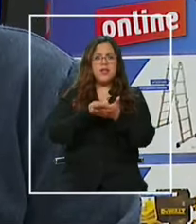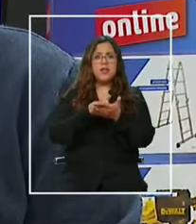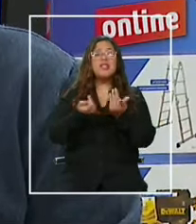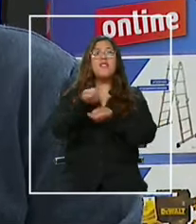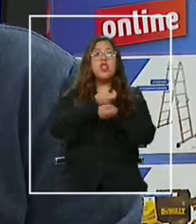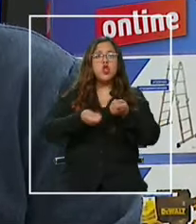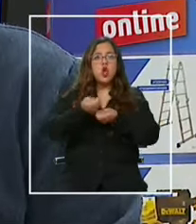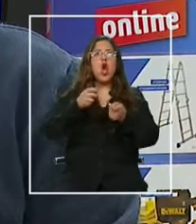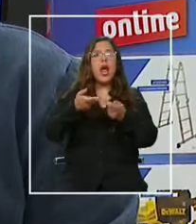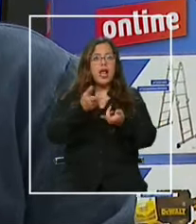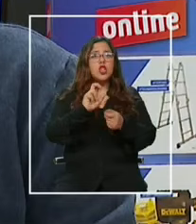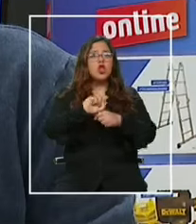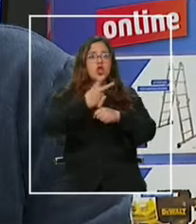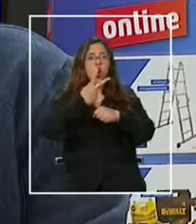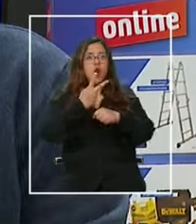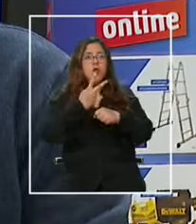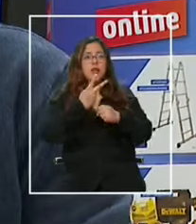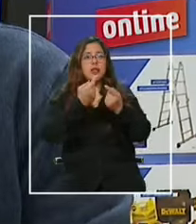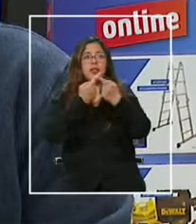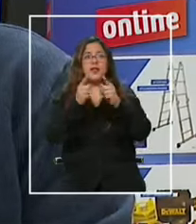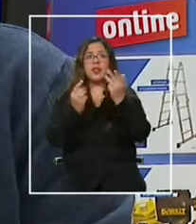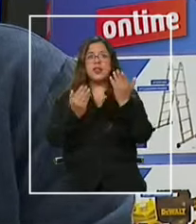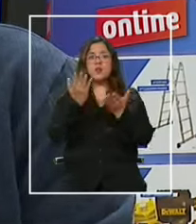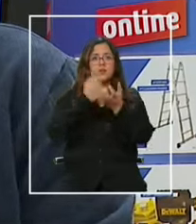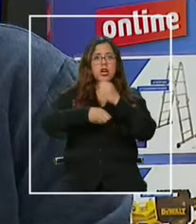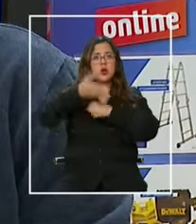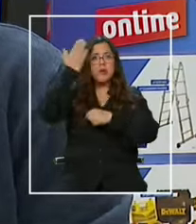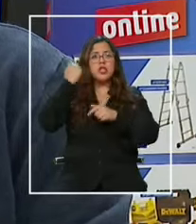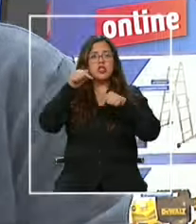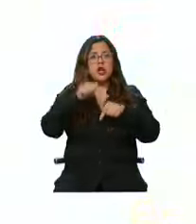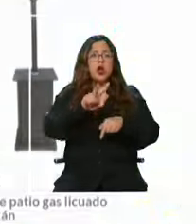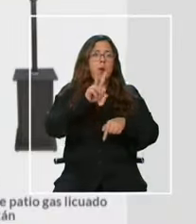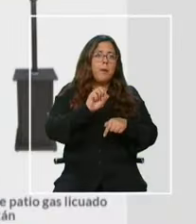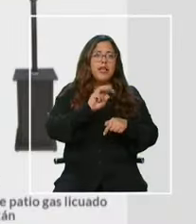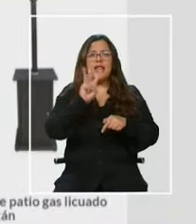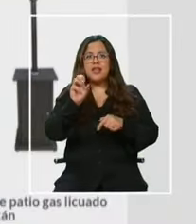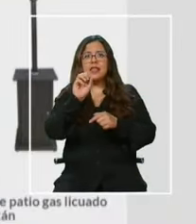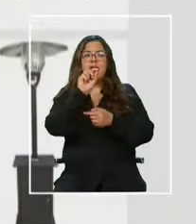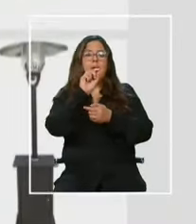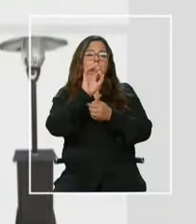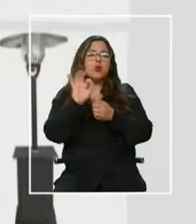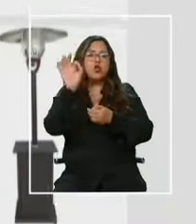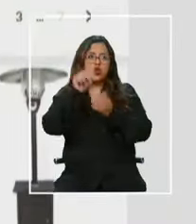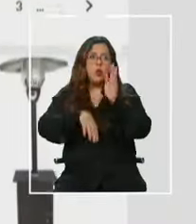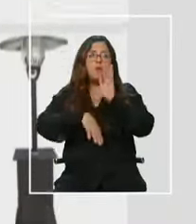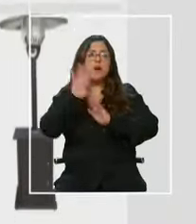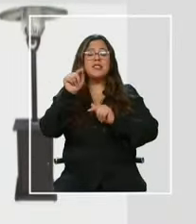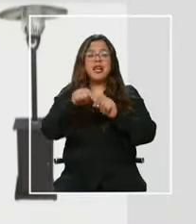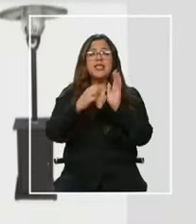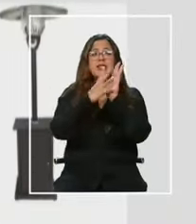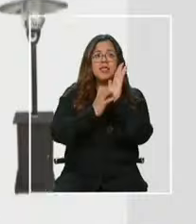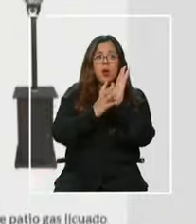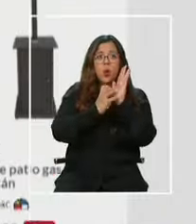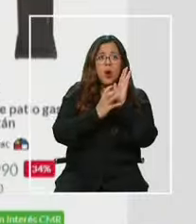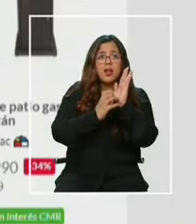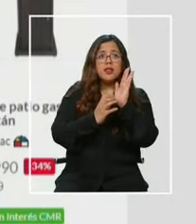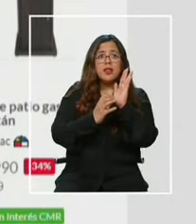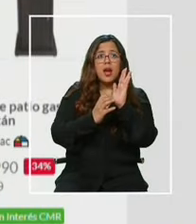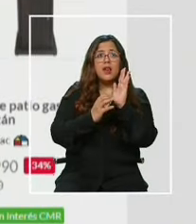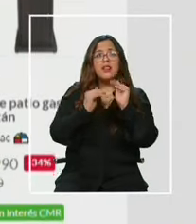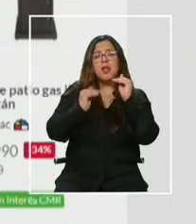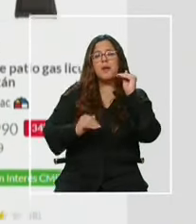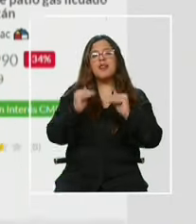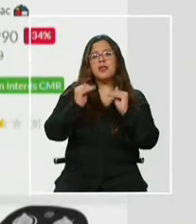al año pasado y durante este cyber estamos controlando entre un 20 y un 30% de aumento de la demanda. Y todo esto con un descuento promedio que varía según la